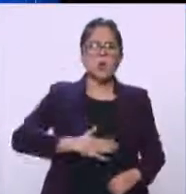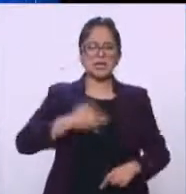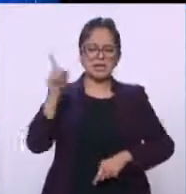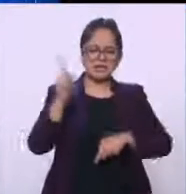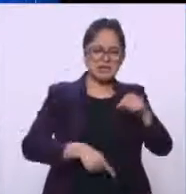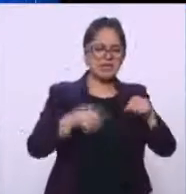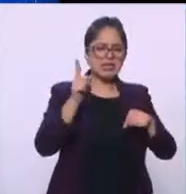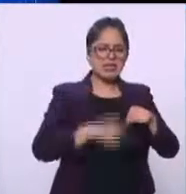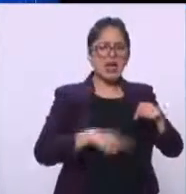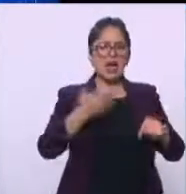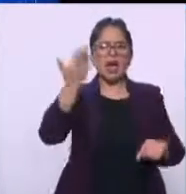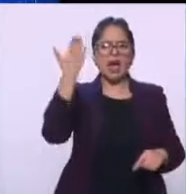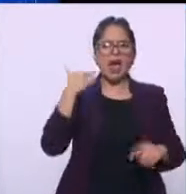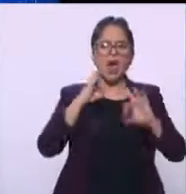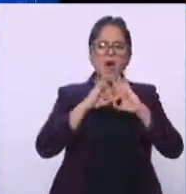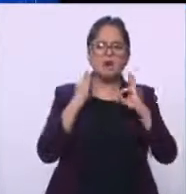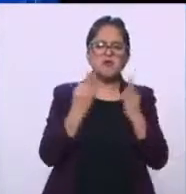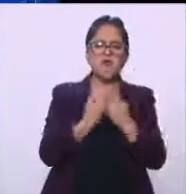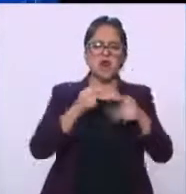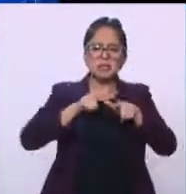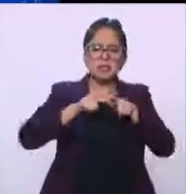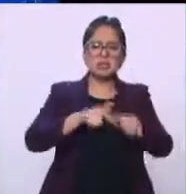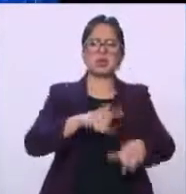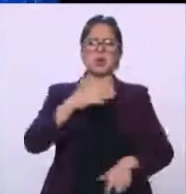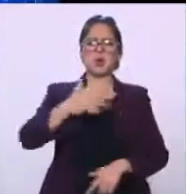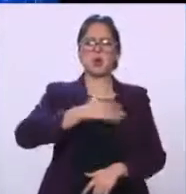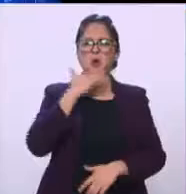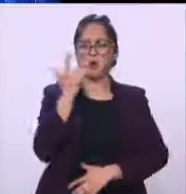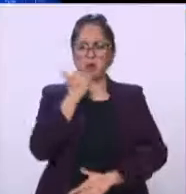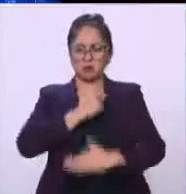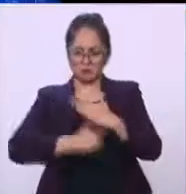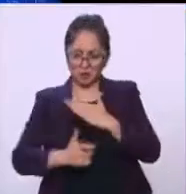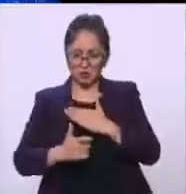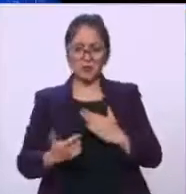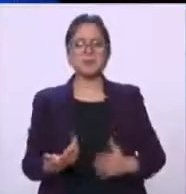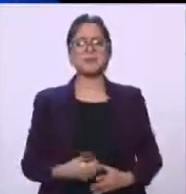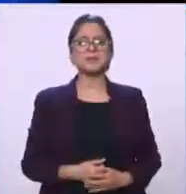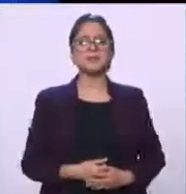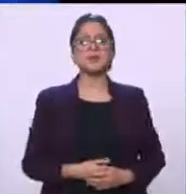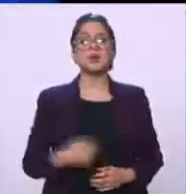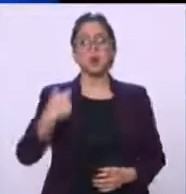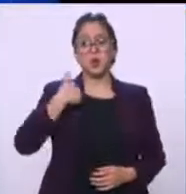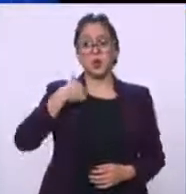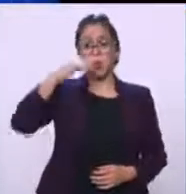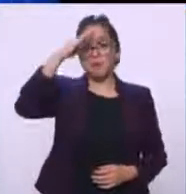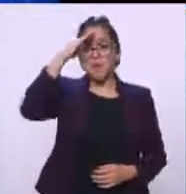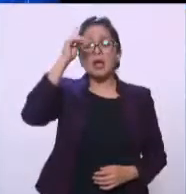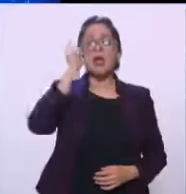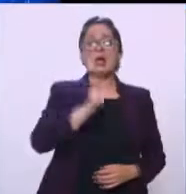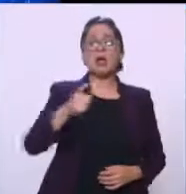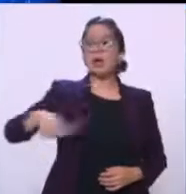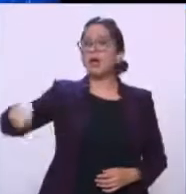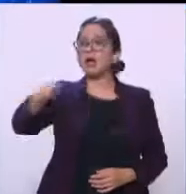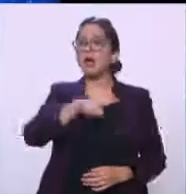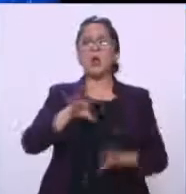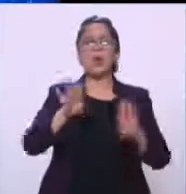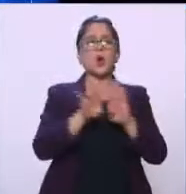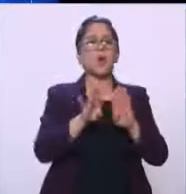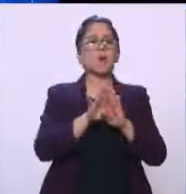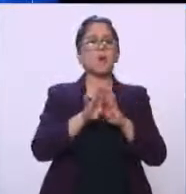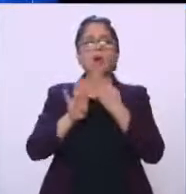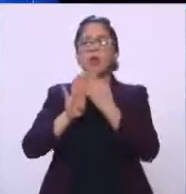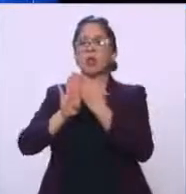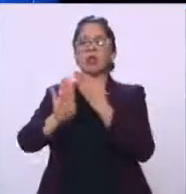corrupción, pasa necesariamente por una vez, porque además siento que no son excluyentes en lo que hemos estado escuchando, incluso en la posición